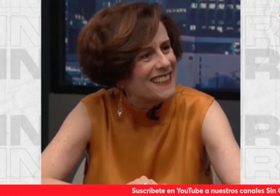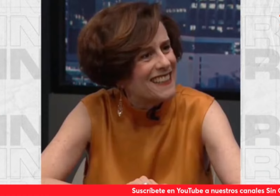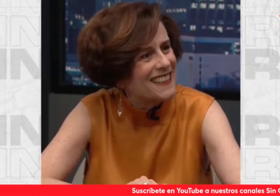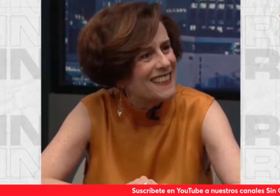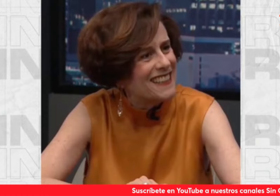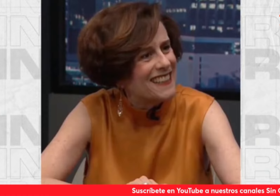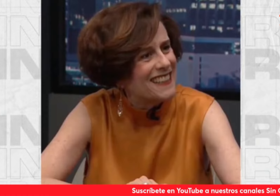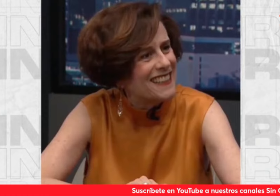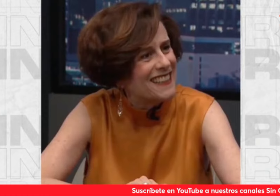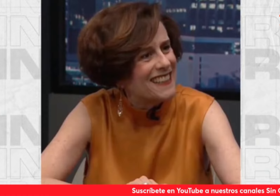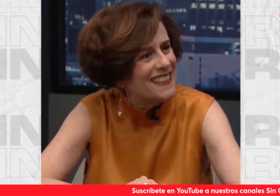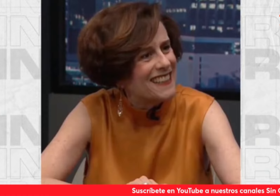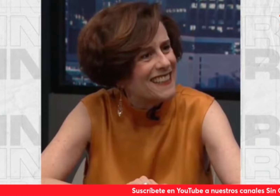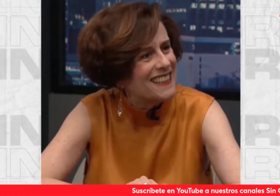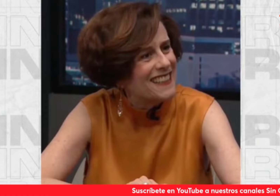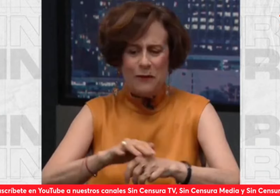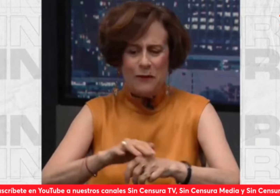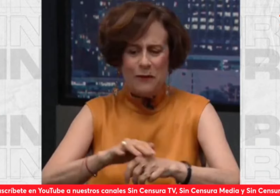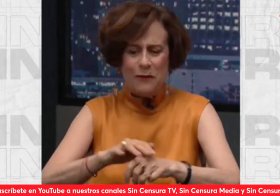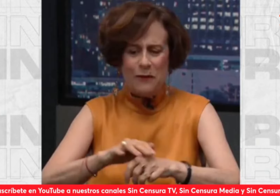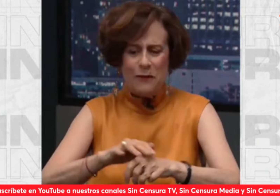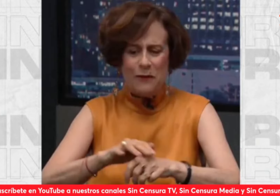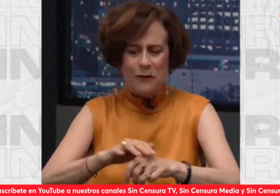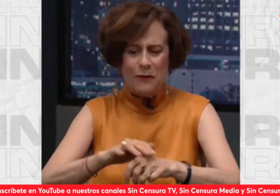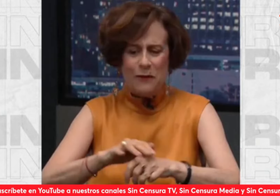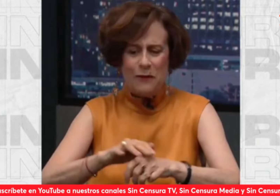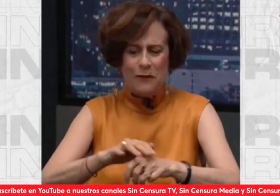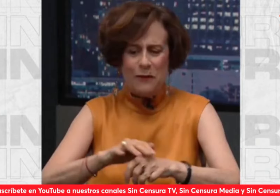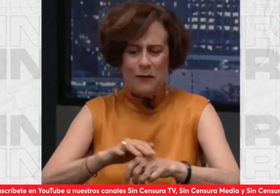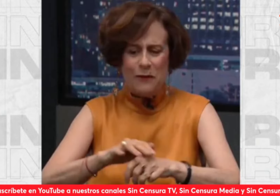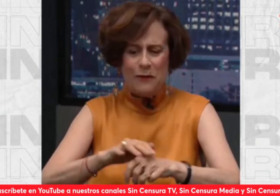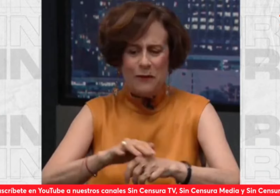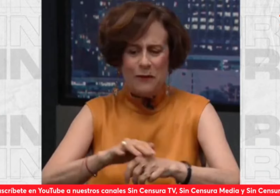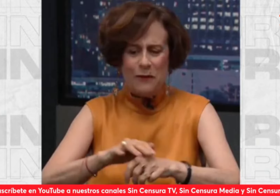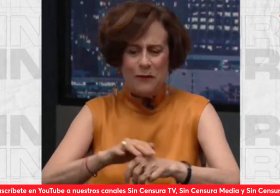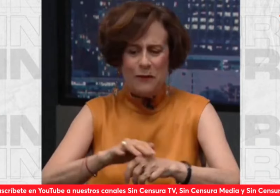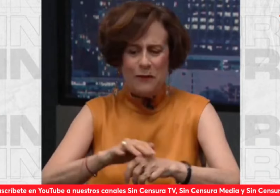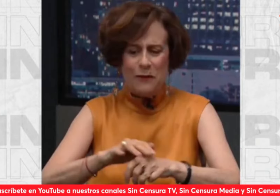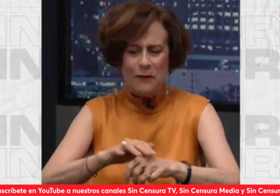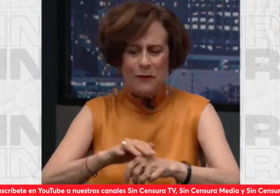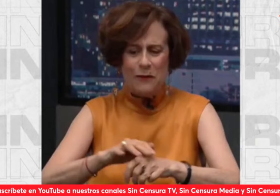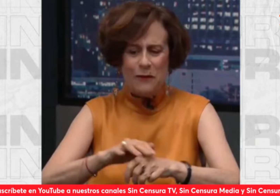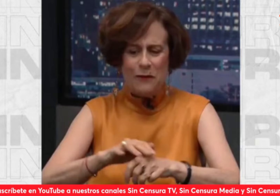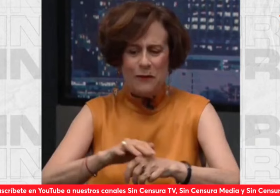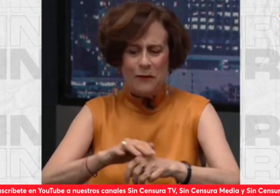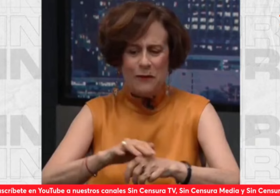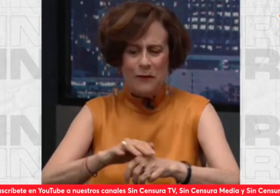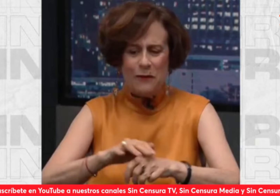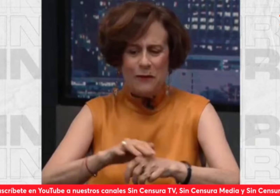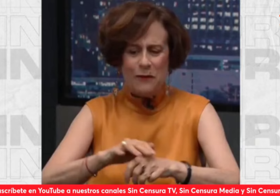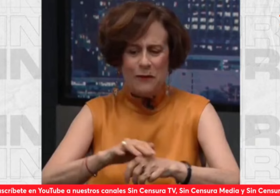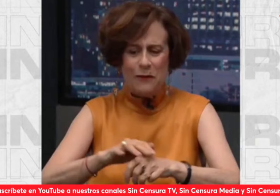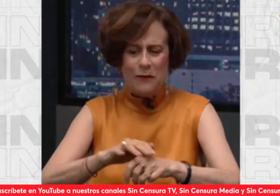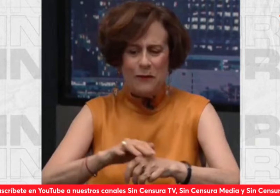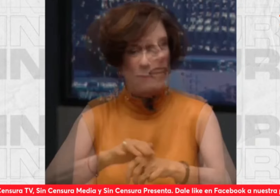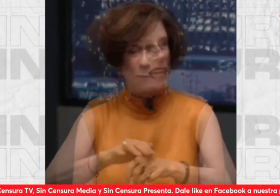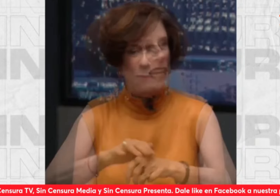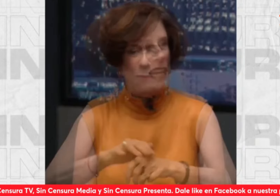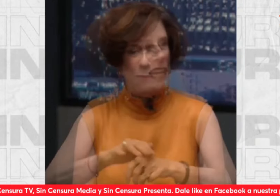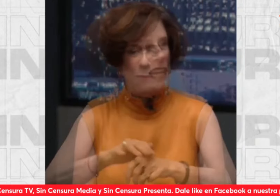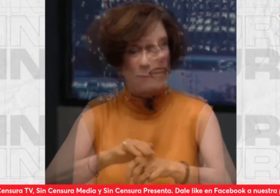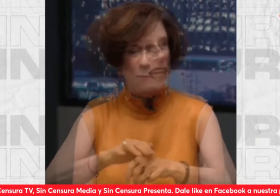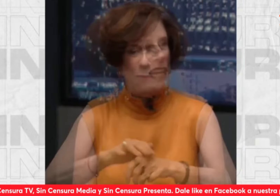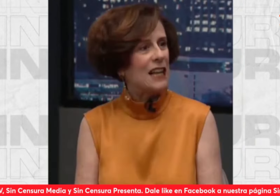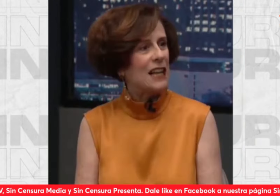Obrador porque porque le le pone otro apodo a la reggaetonera renis Denis